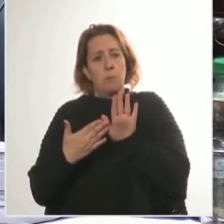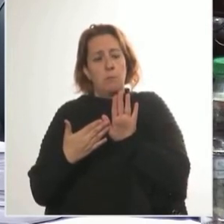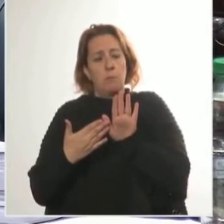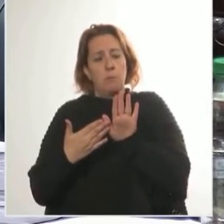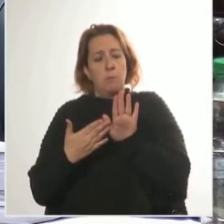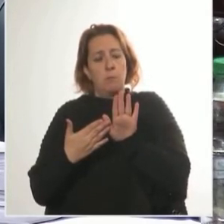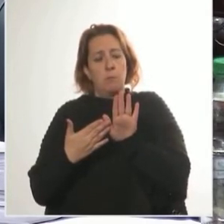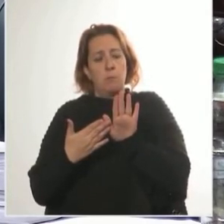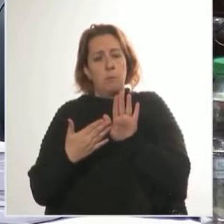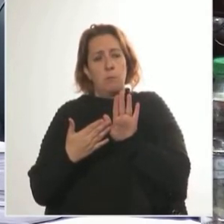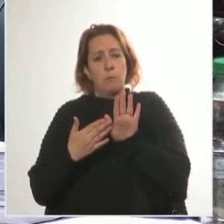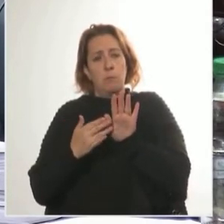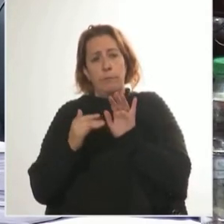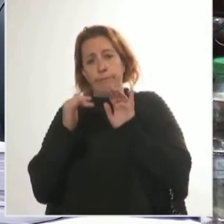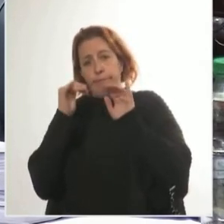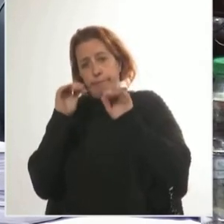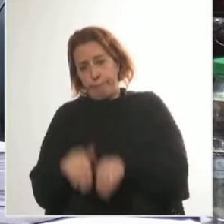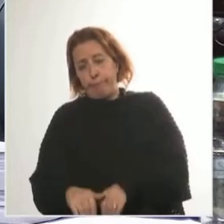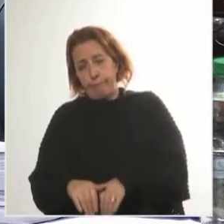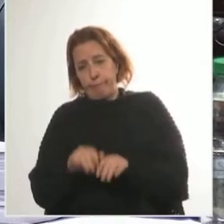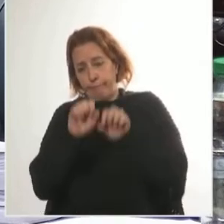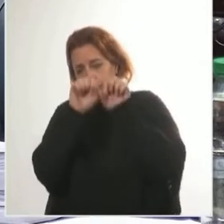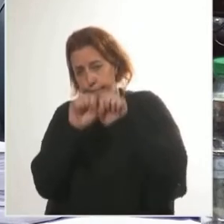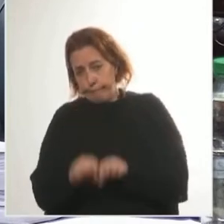no se cayeran como se cayeron.